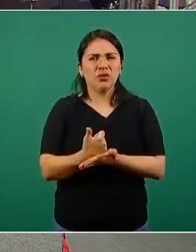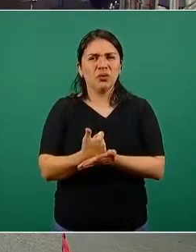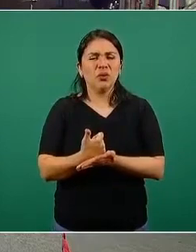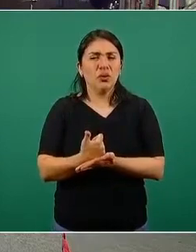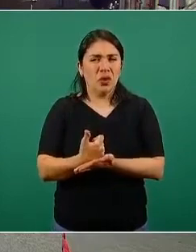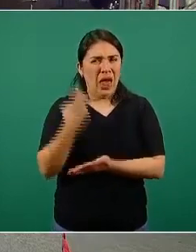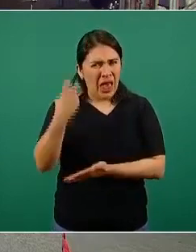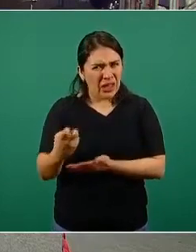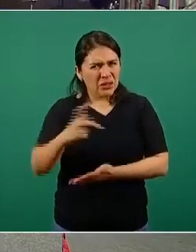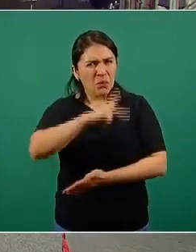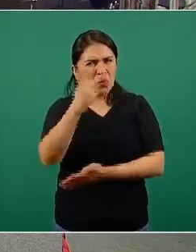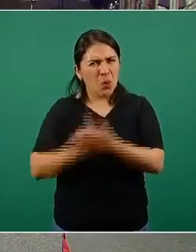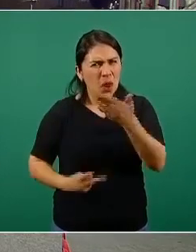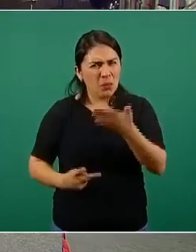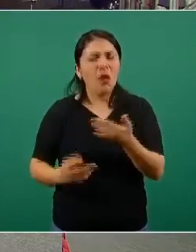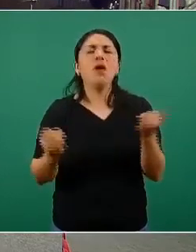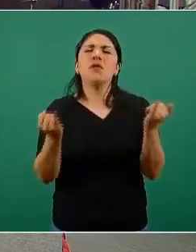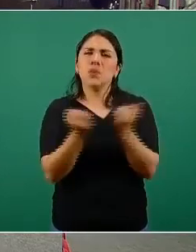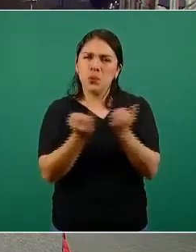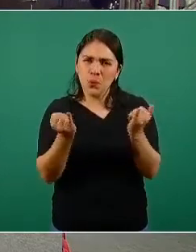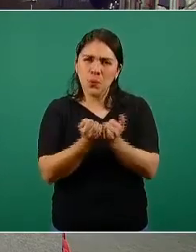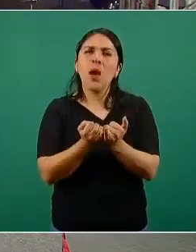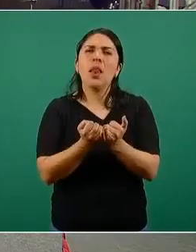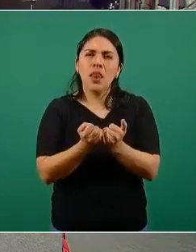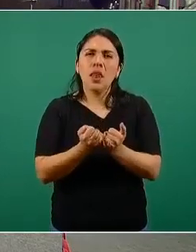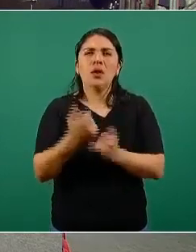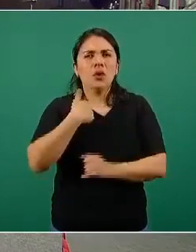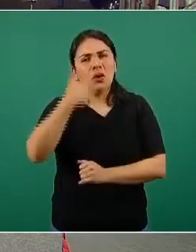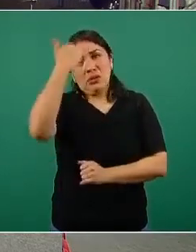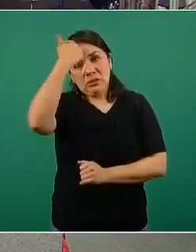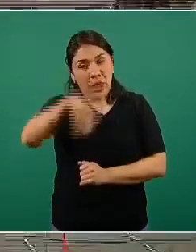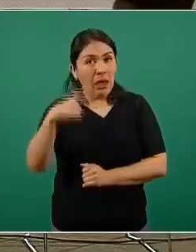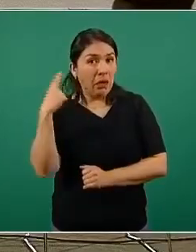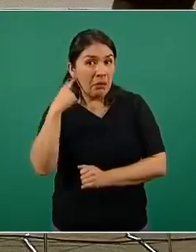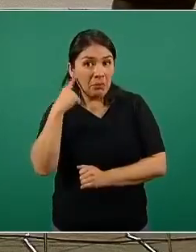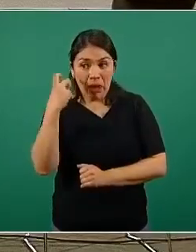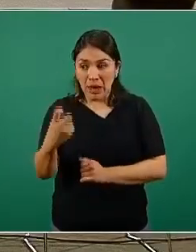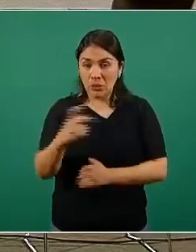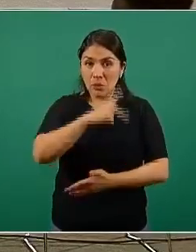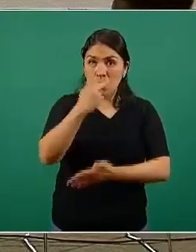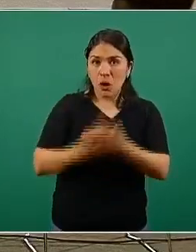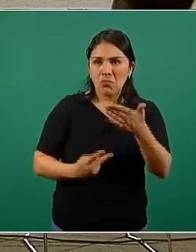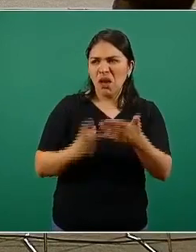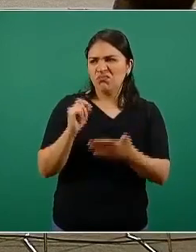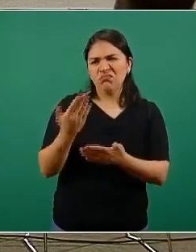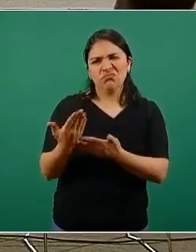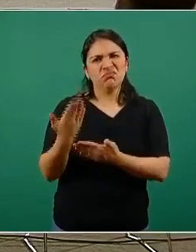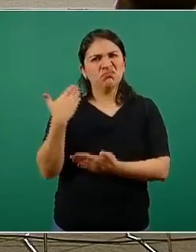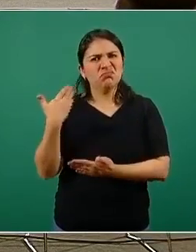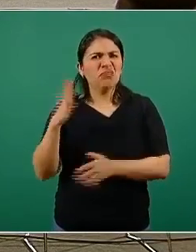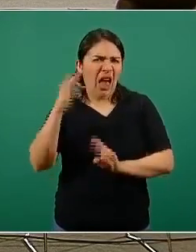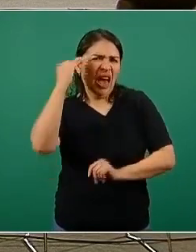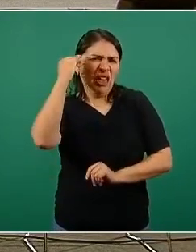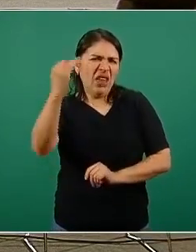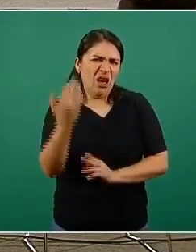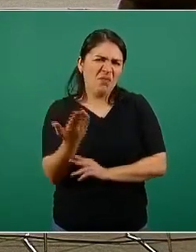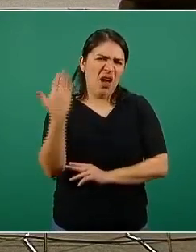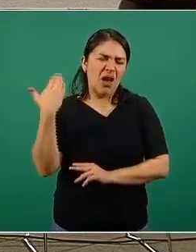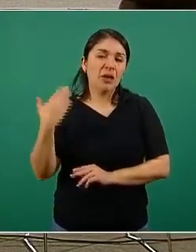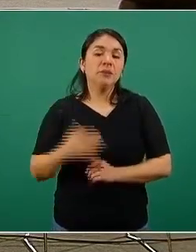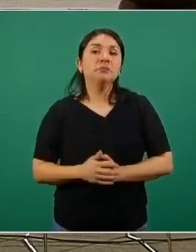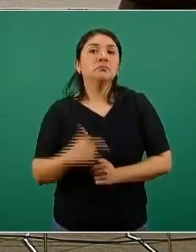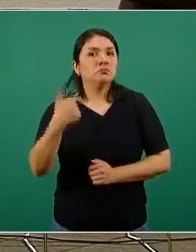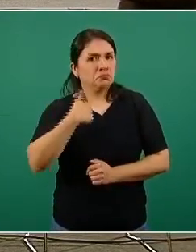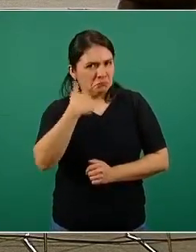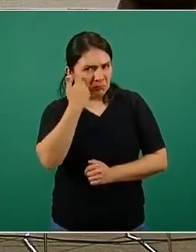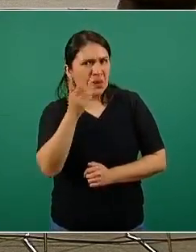Este programa, también nos enteramos de ese programa hace ya tiempo, y